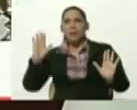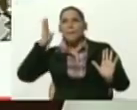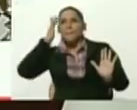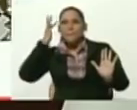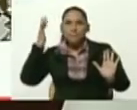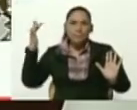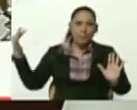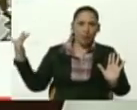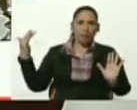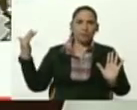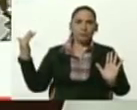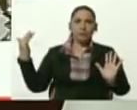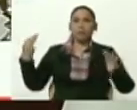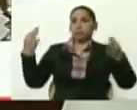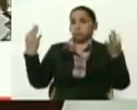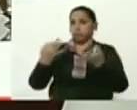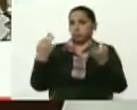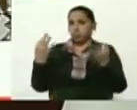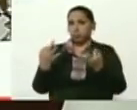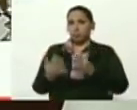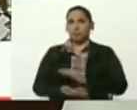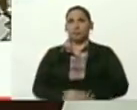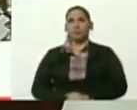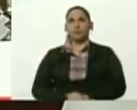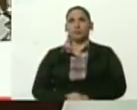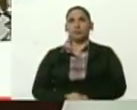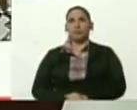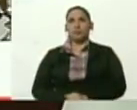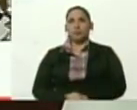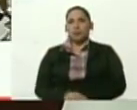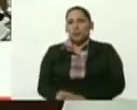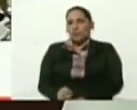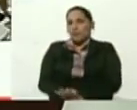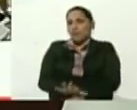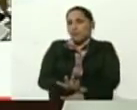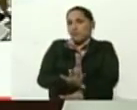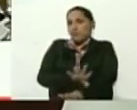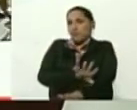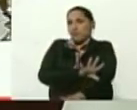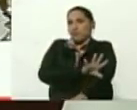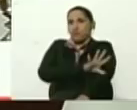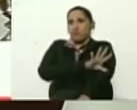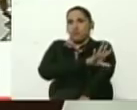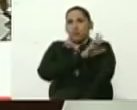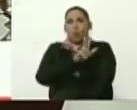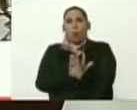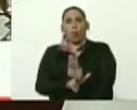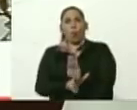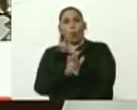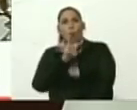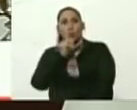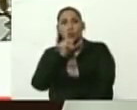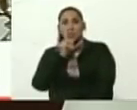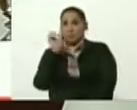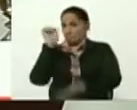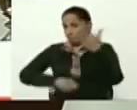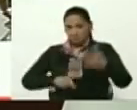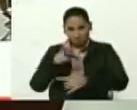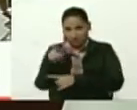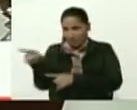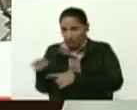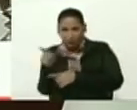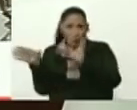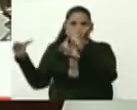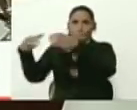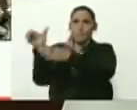imaginación realmente escalofriante, sin ellos haber tomado el poder, sin